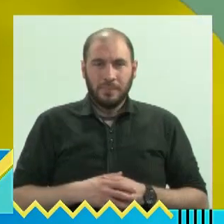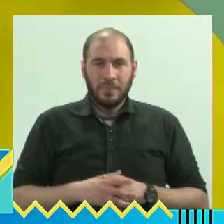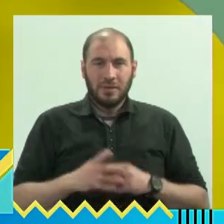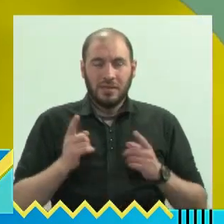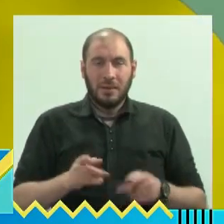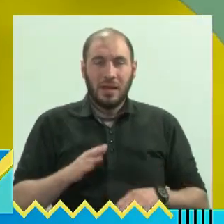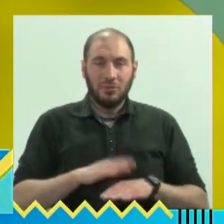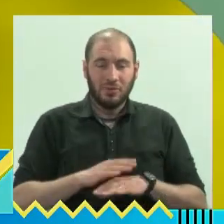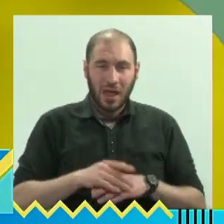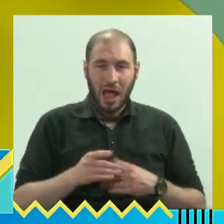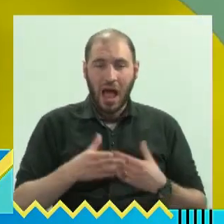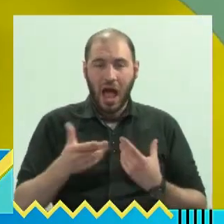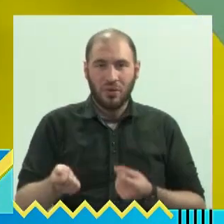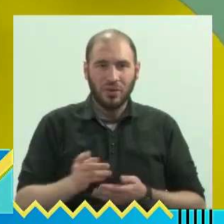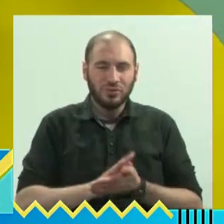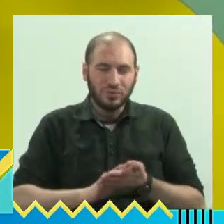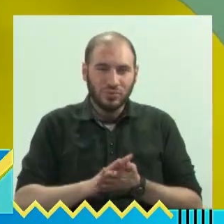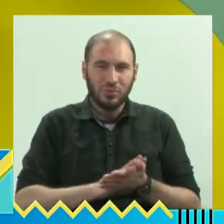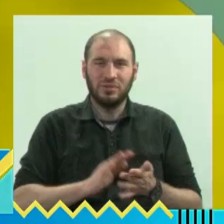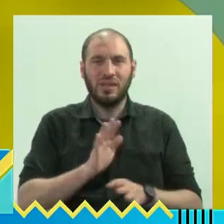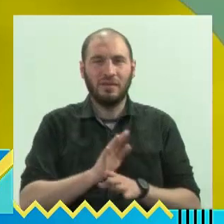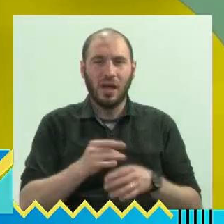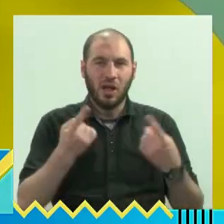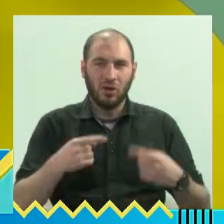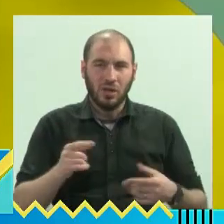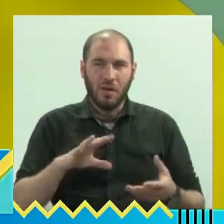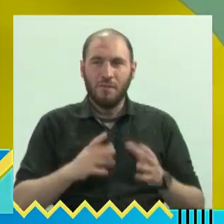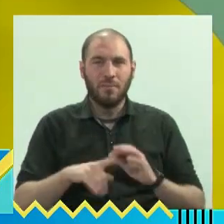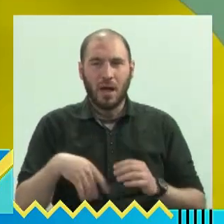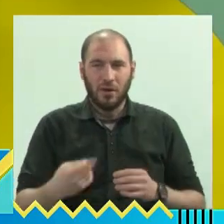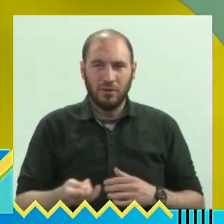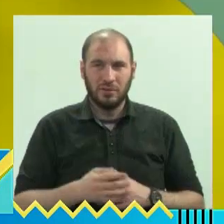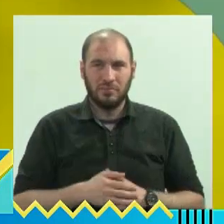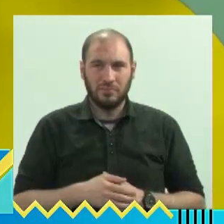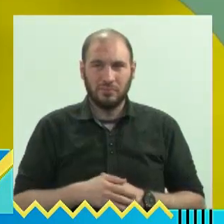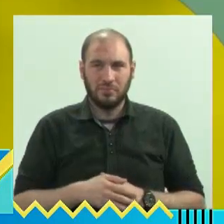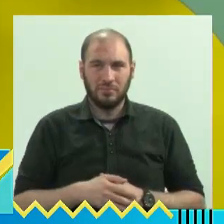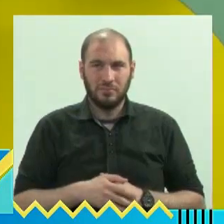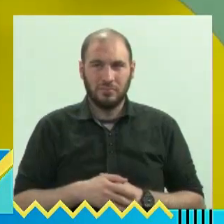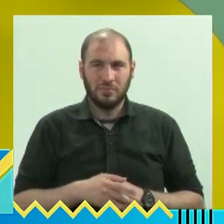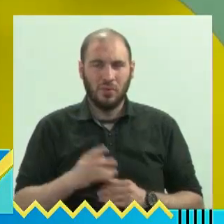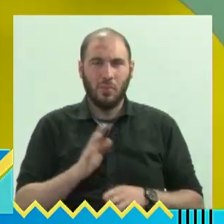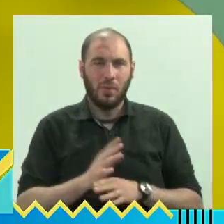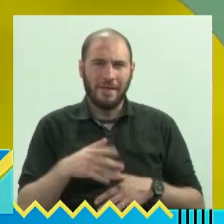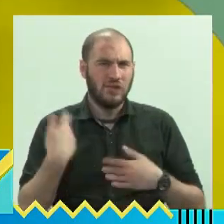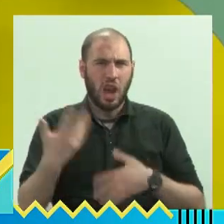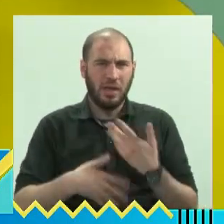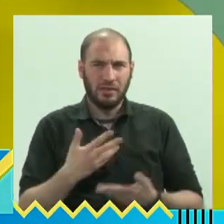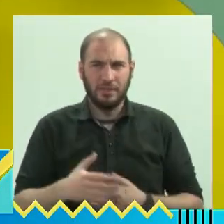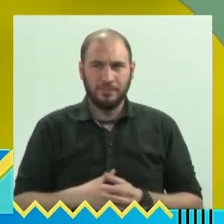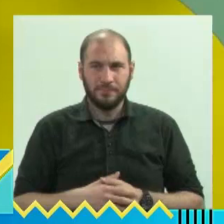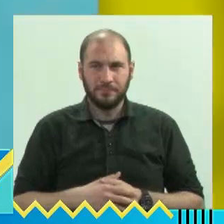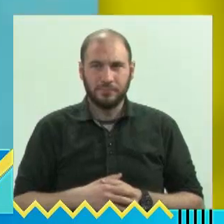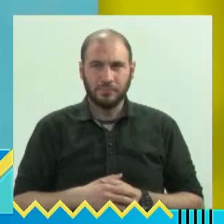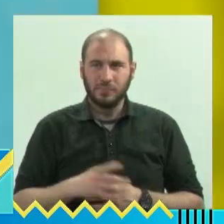la función es que permite sublimar simbólicamente cuestiones que de otro modo se manifestarían violentamente de repente,